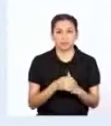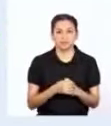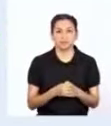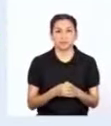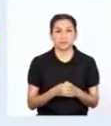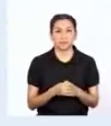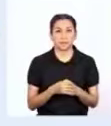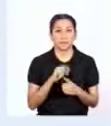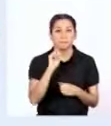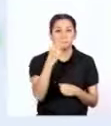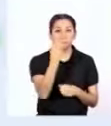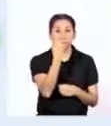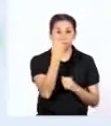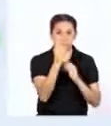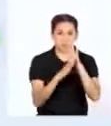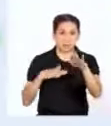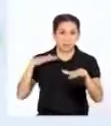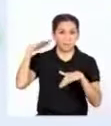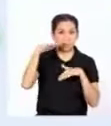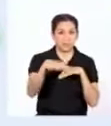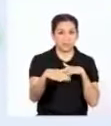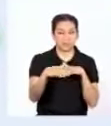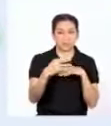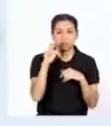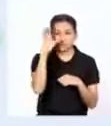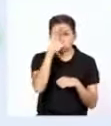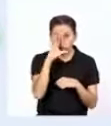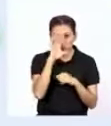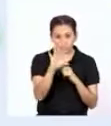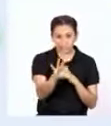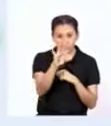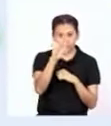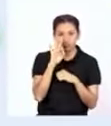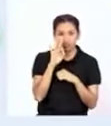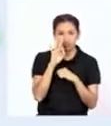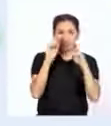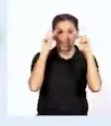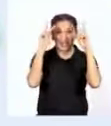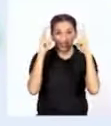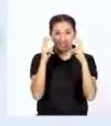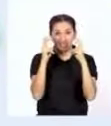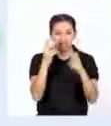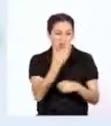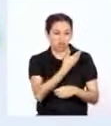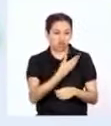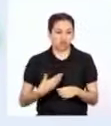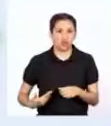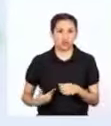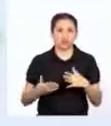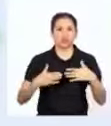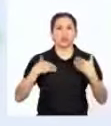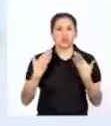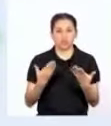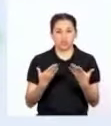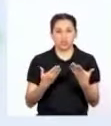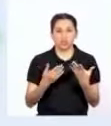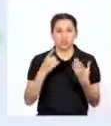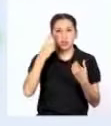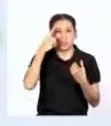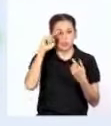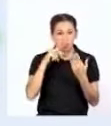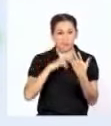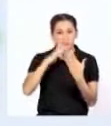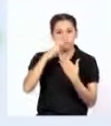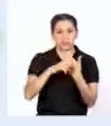veamos. Primer paso: identificar y seleccionar el asunto público que queremos abordar con